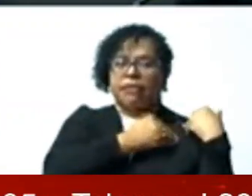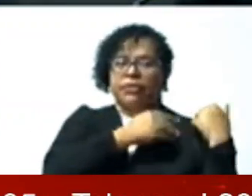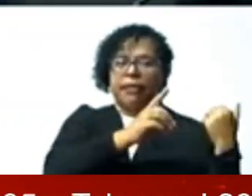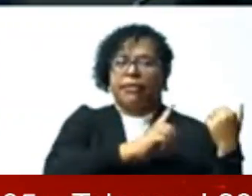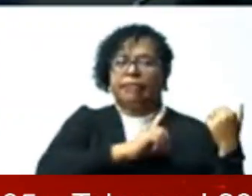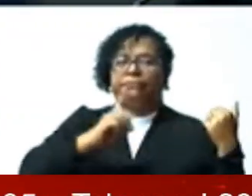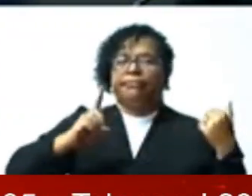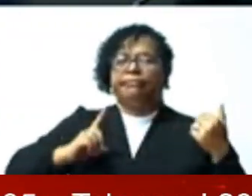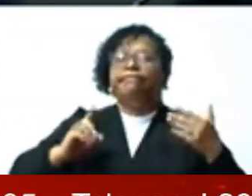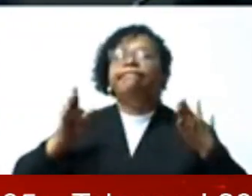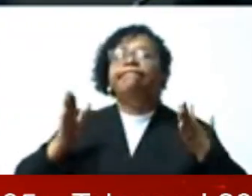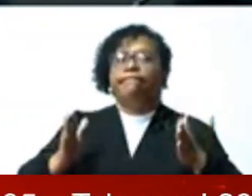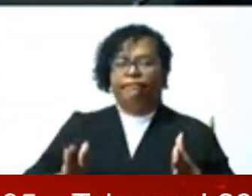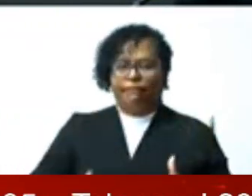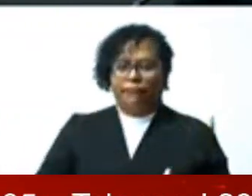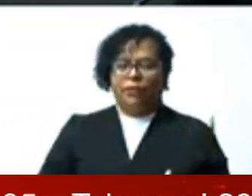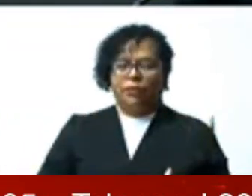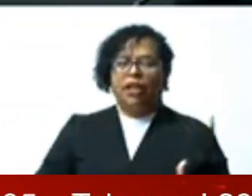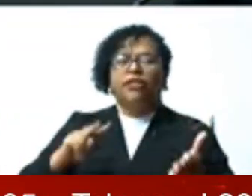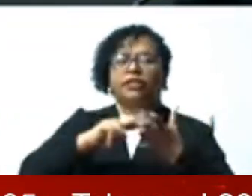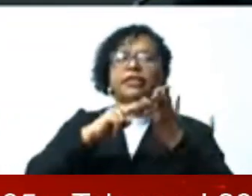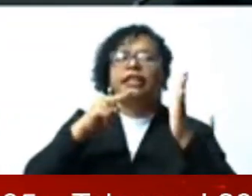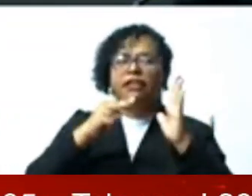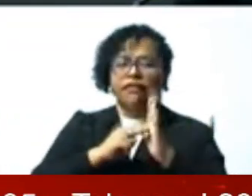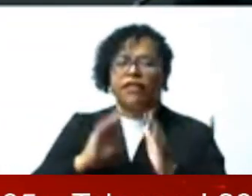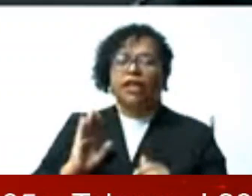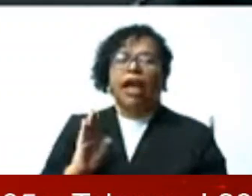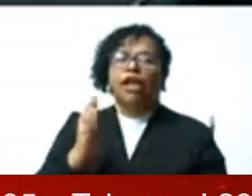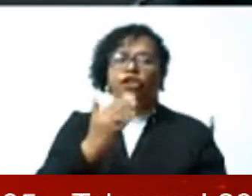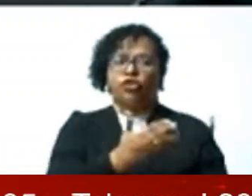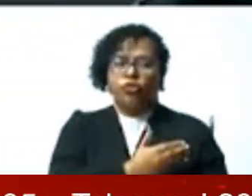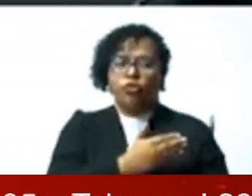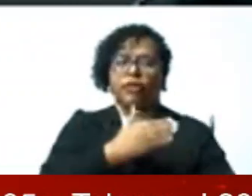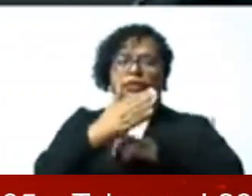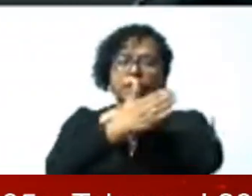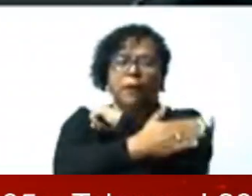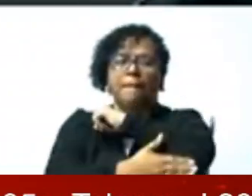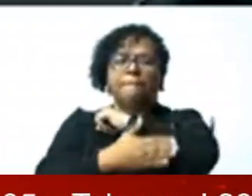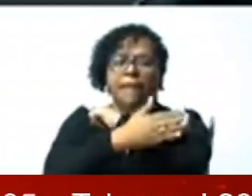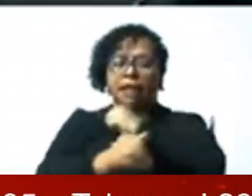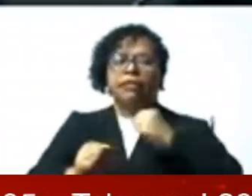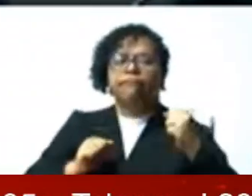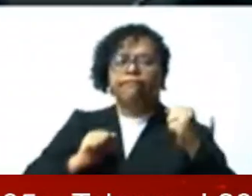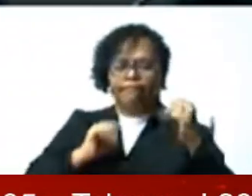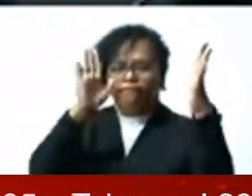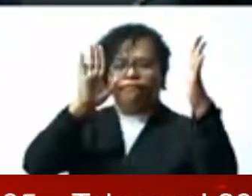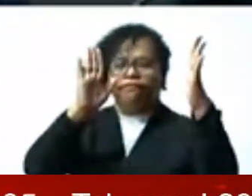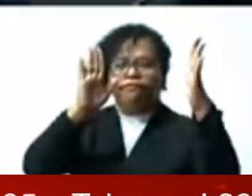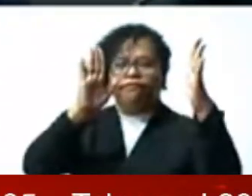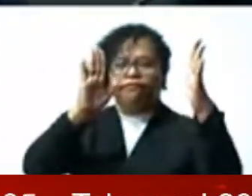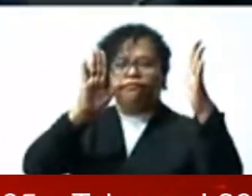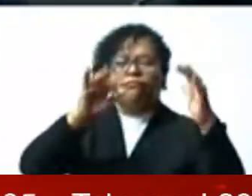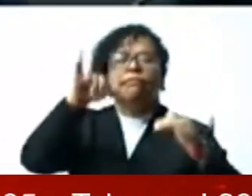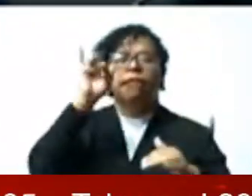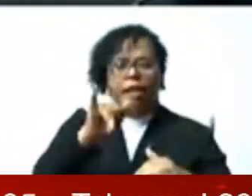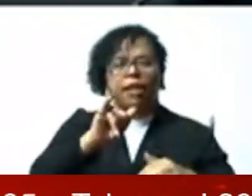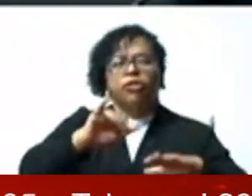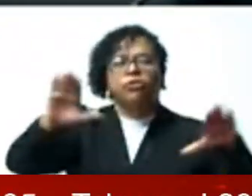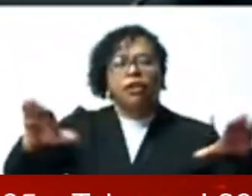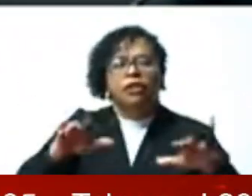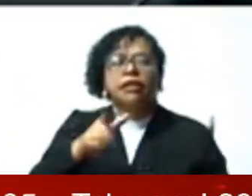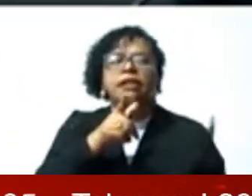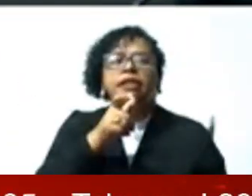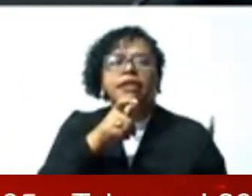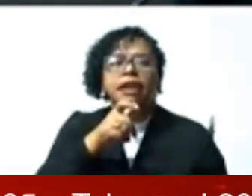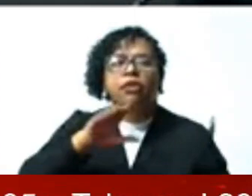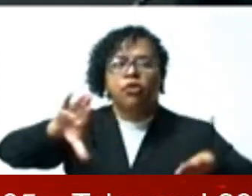Estado, defender la patria. Y es lo que está haciendo el bloque de diputados del Partido de la Liberación Dominicana en